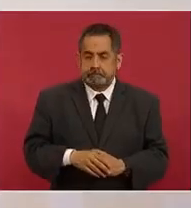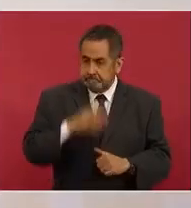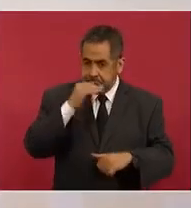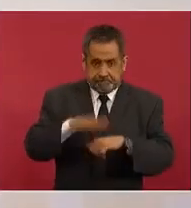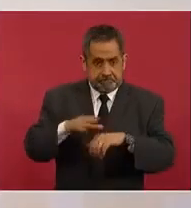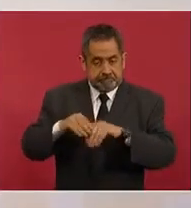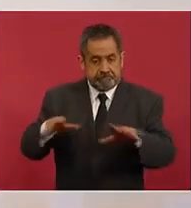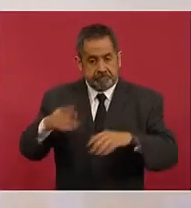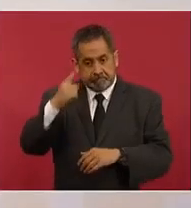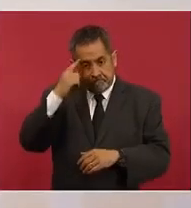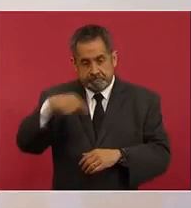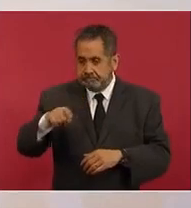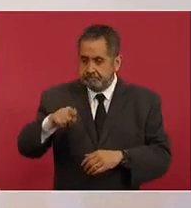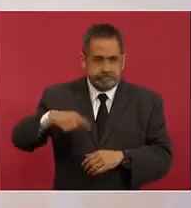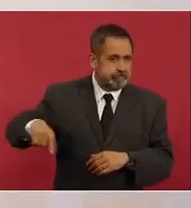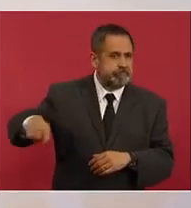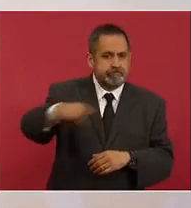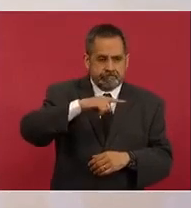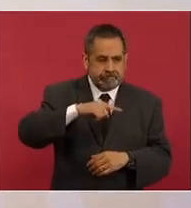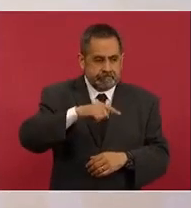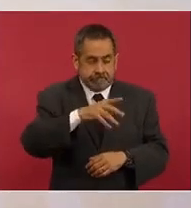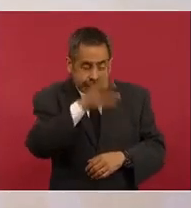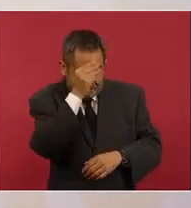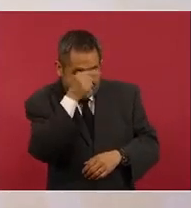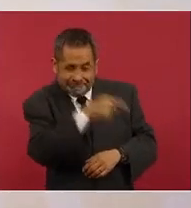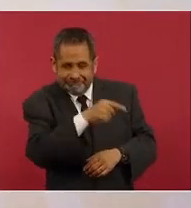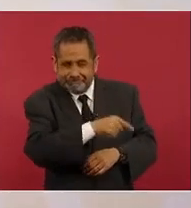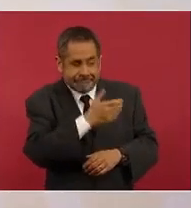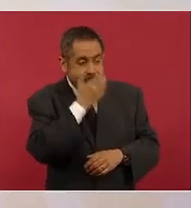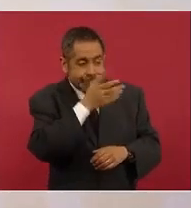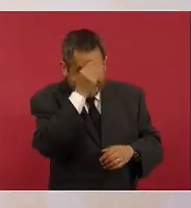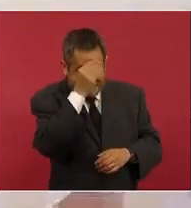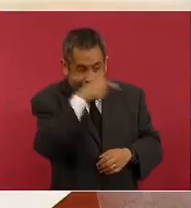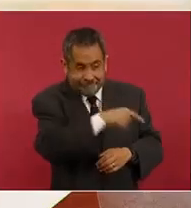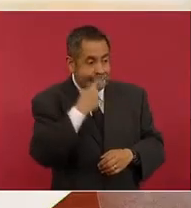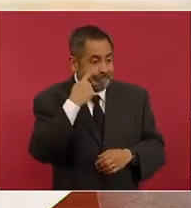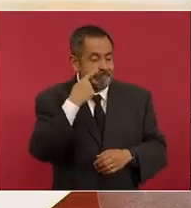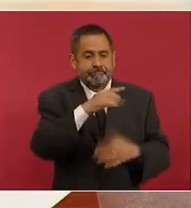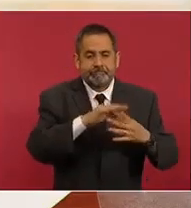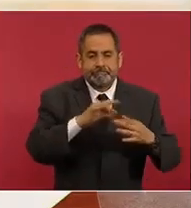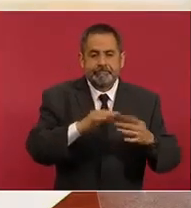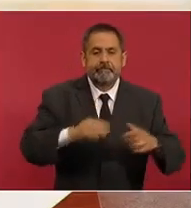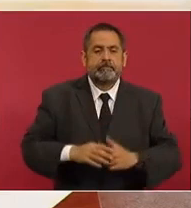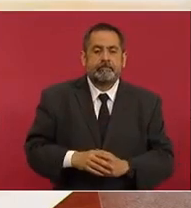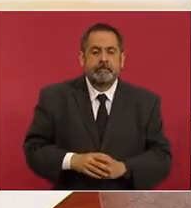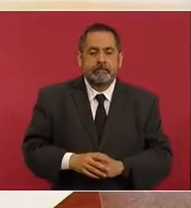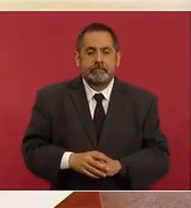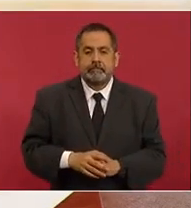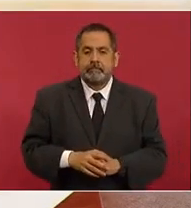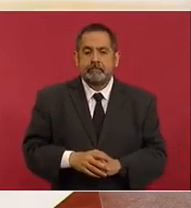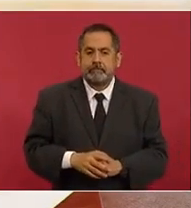para enseñanza de los tecnócratas conservadores de nuestro país.